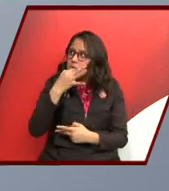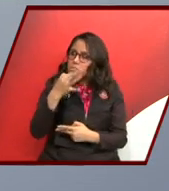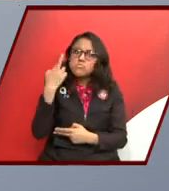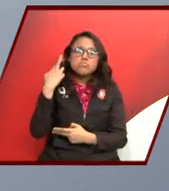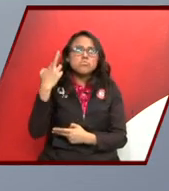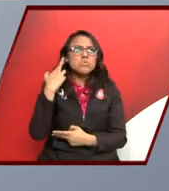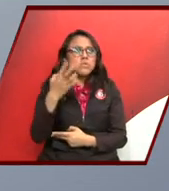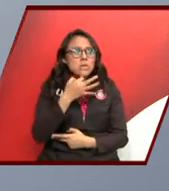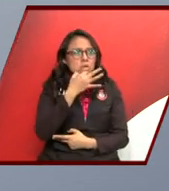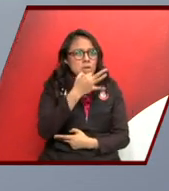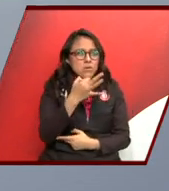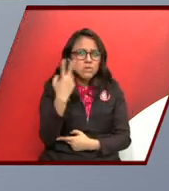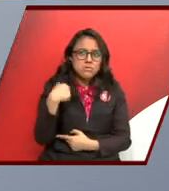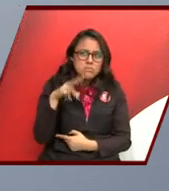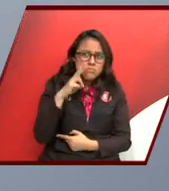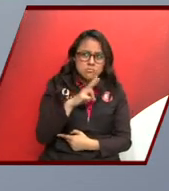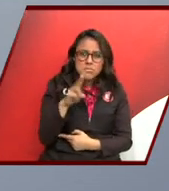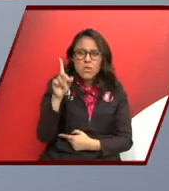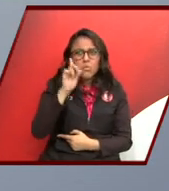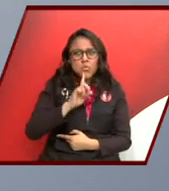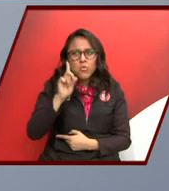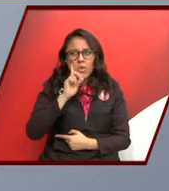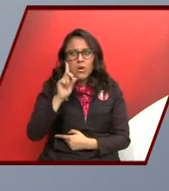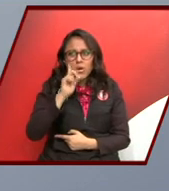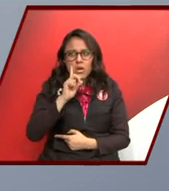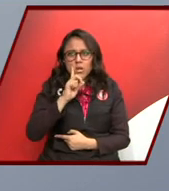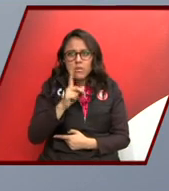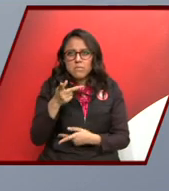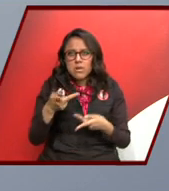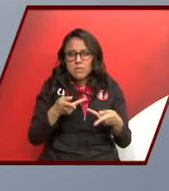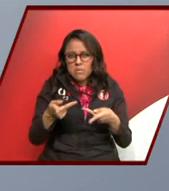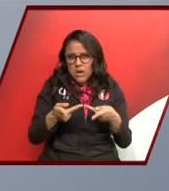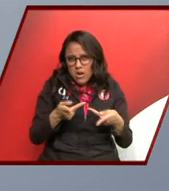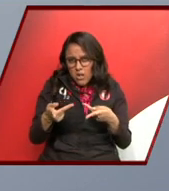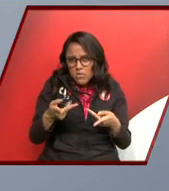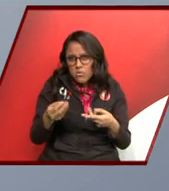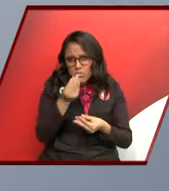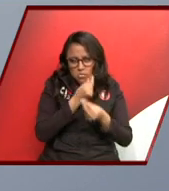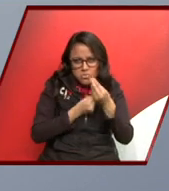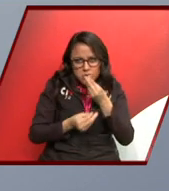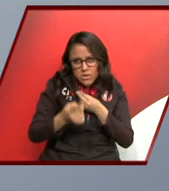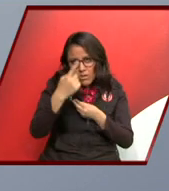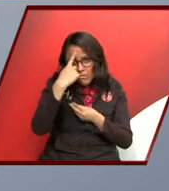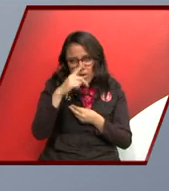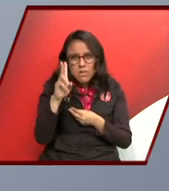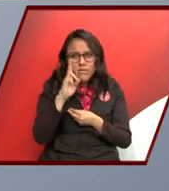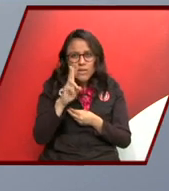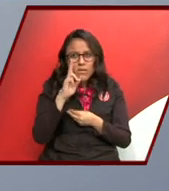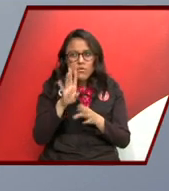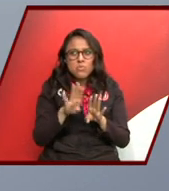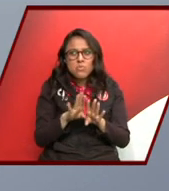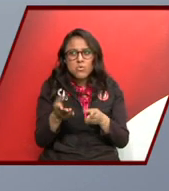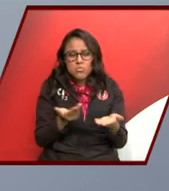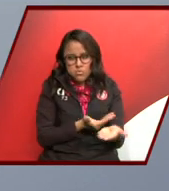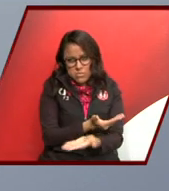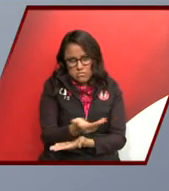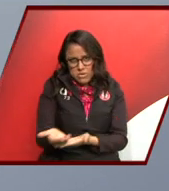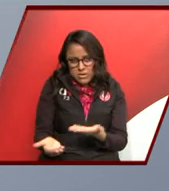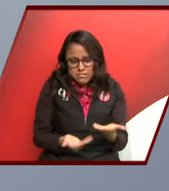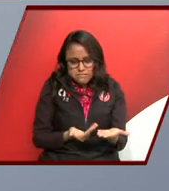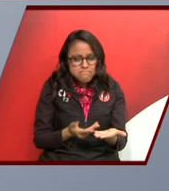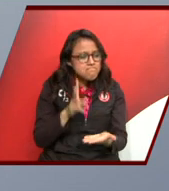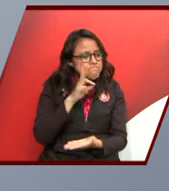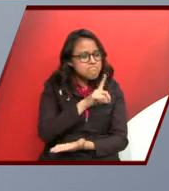se activa la alerta, salimos las mujeres que estábamos preparando pues las cosas con las que íbamos a convivir,